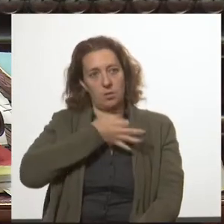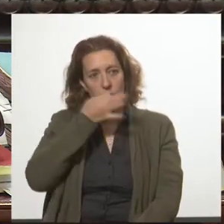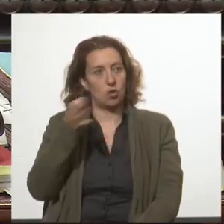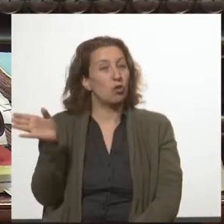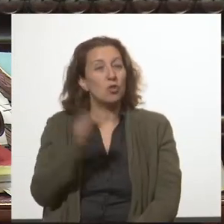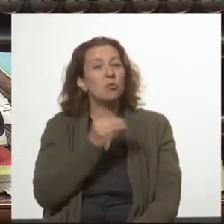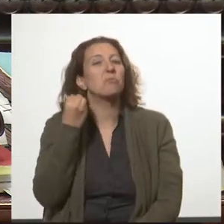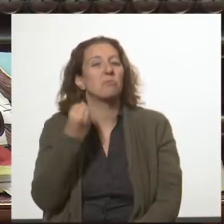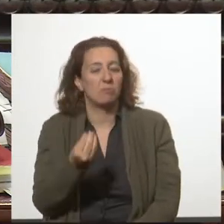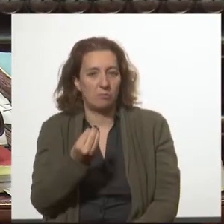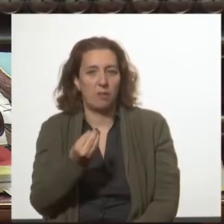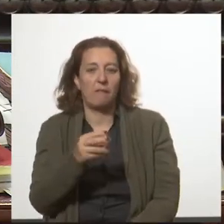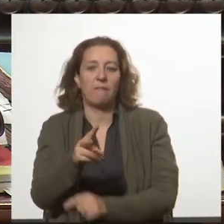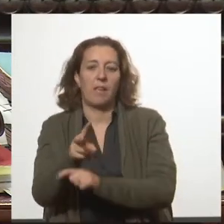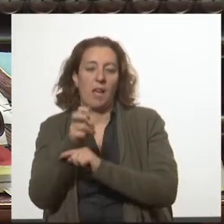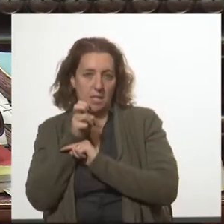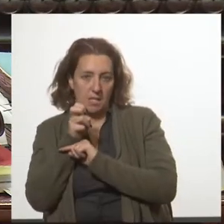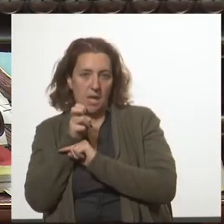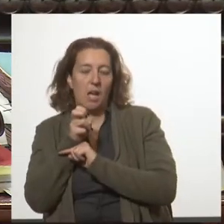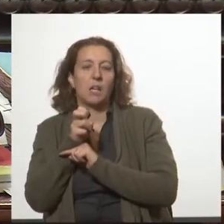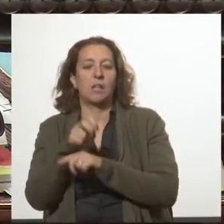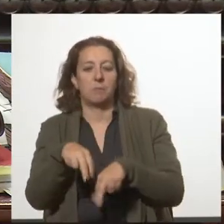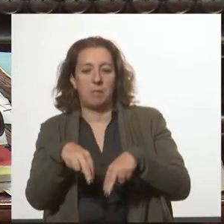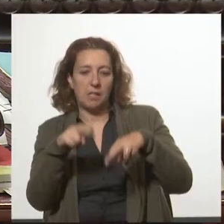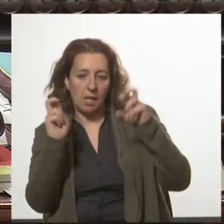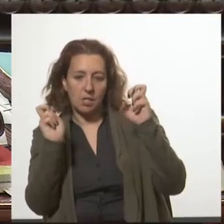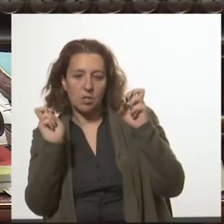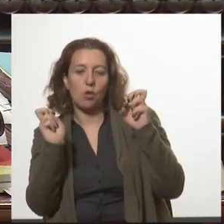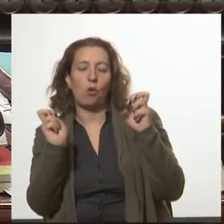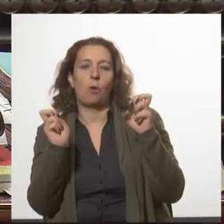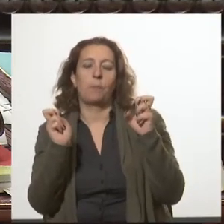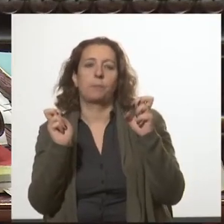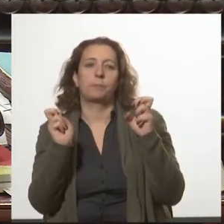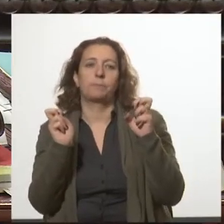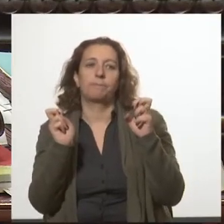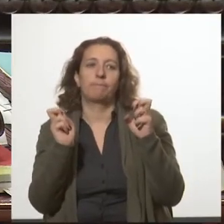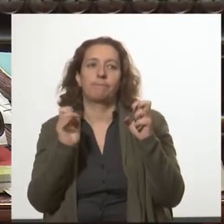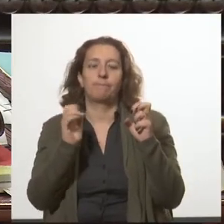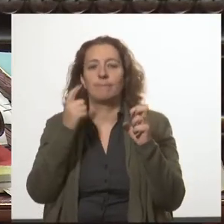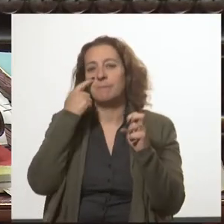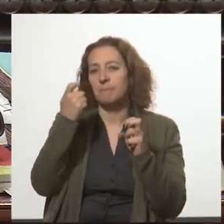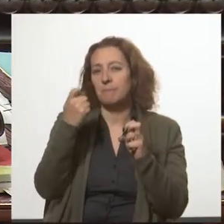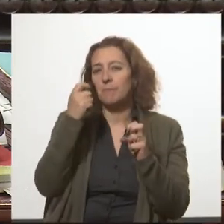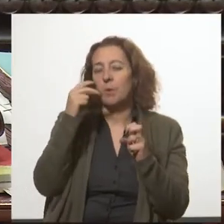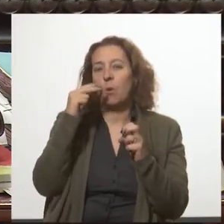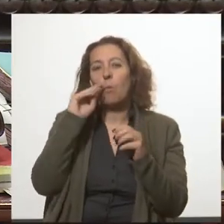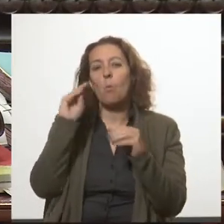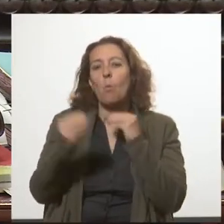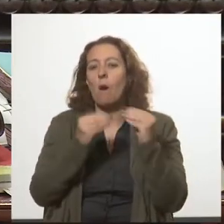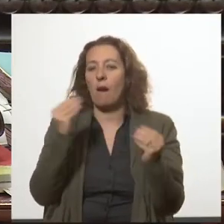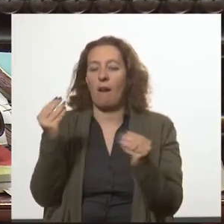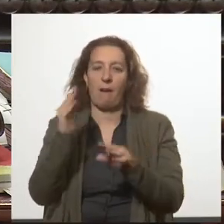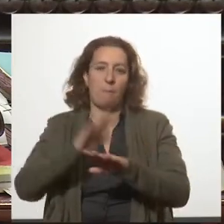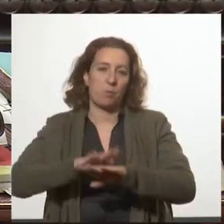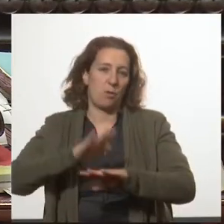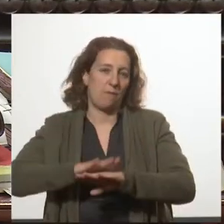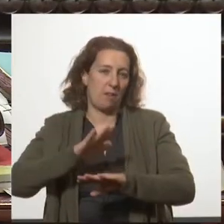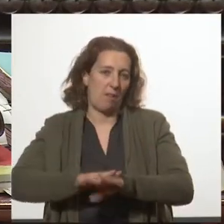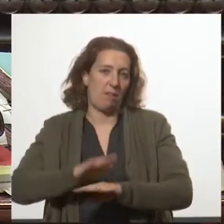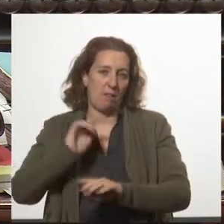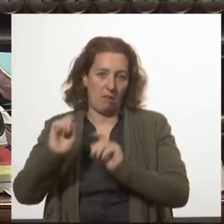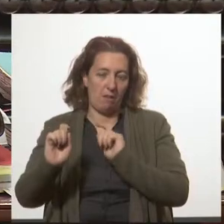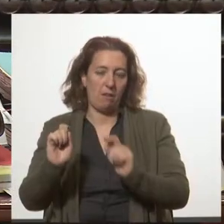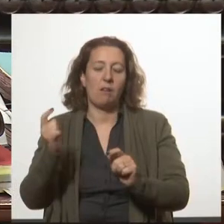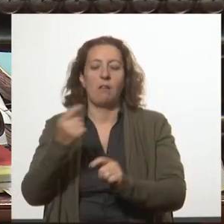con qué fines de fiscalización de investigación de identificar responsabilidad es responsabilidad